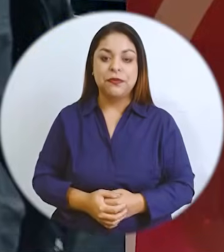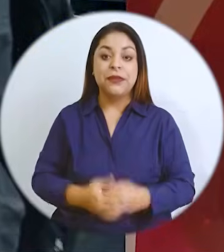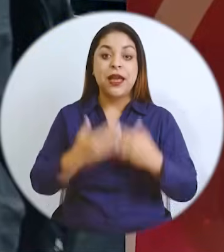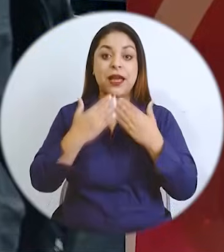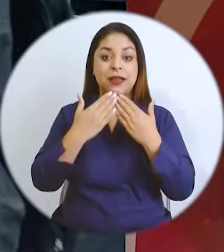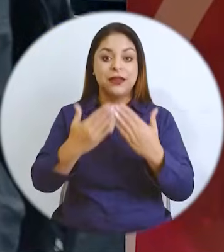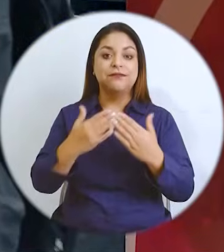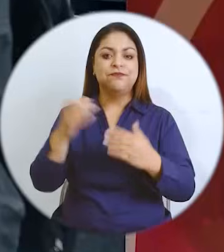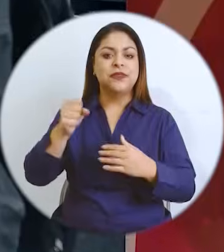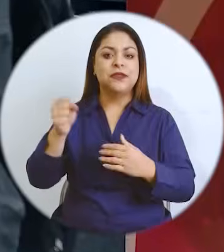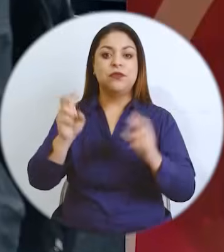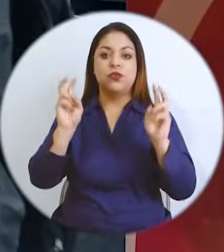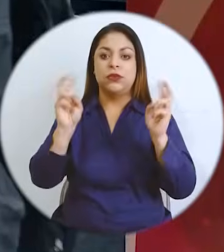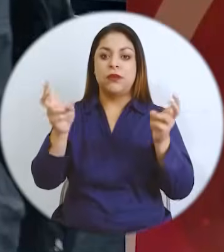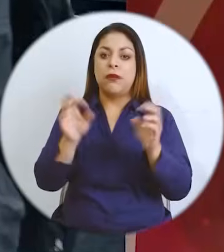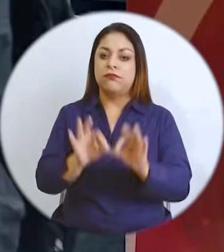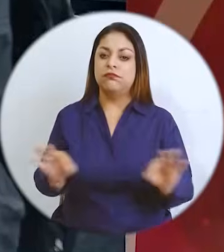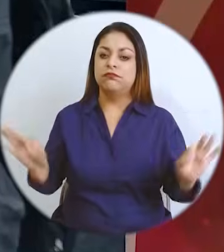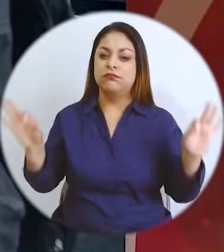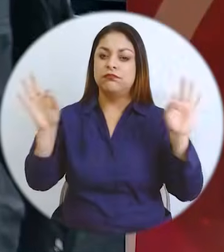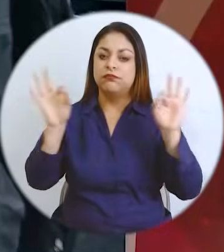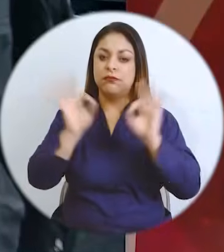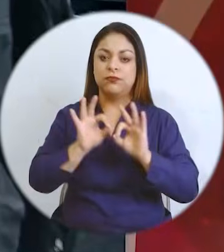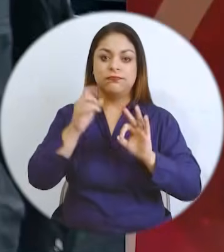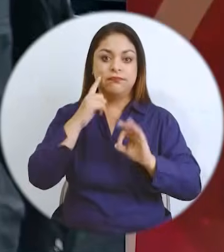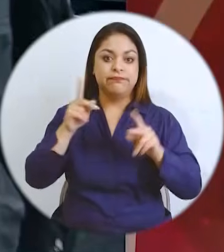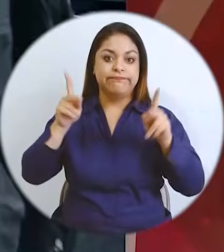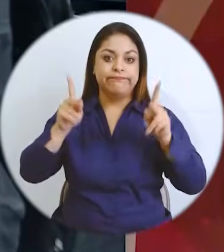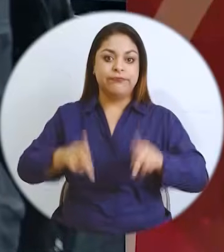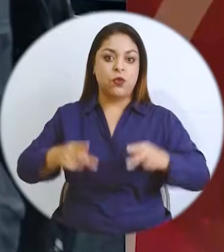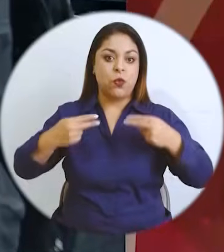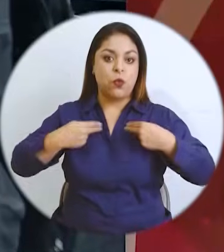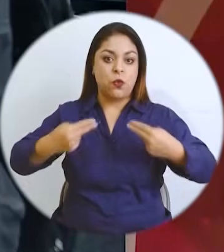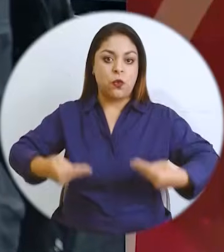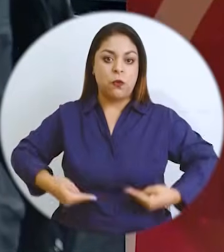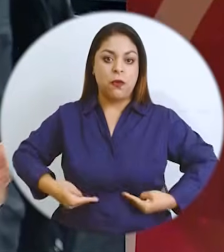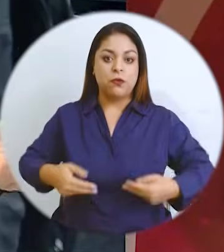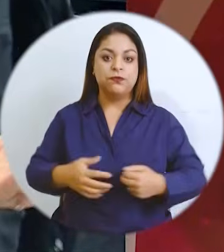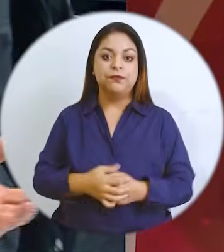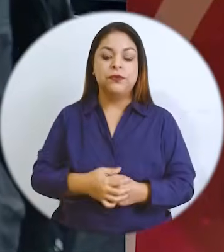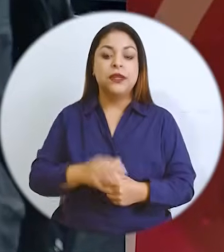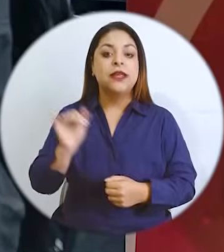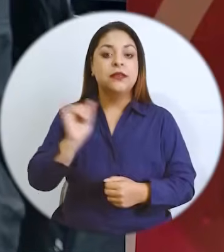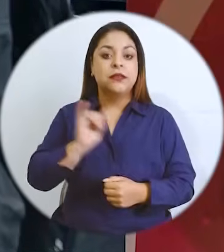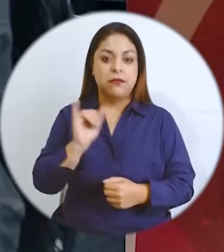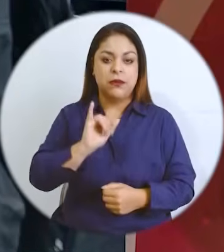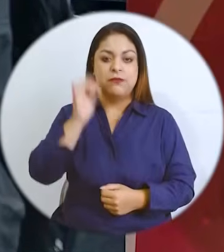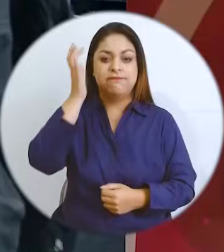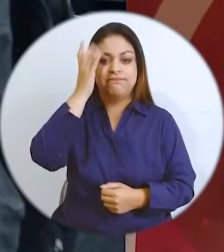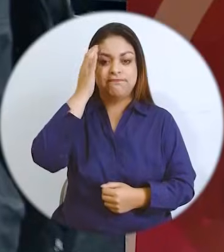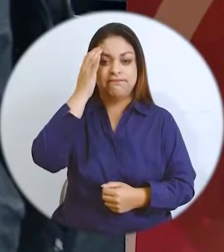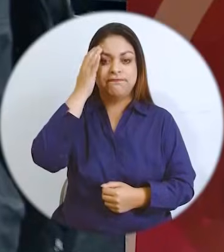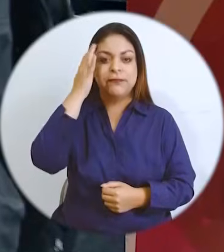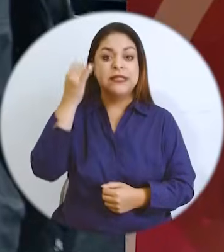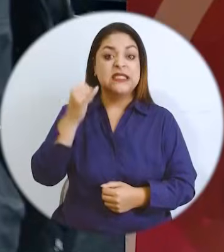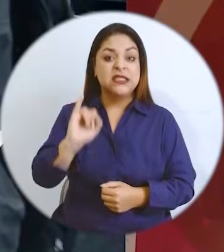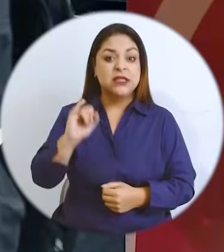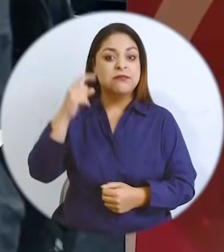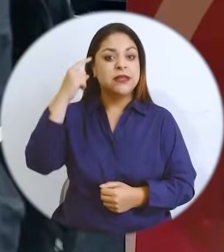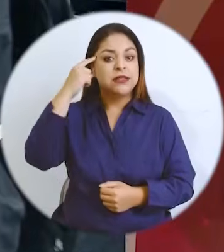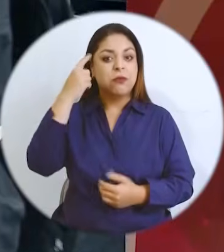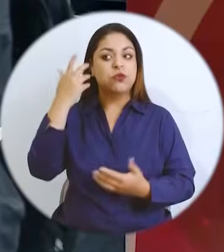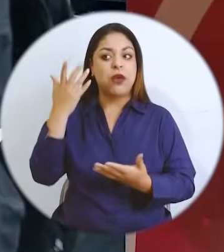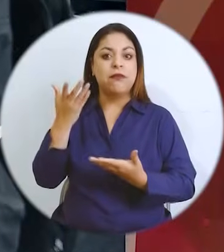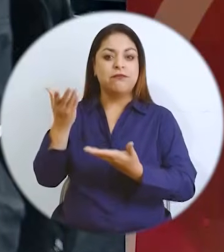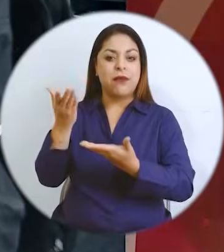un tema relevante, vital, ¿verdad?, para el ser humano. Y también preocupante si tomamos en cuenta los